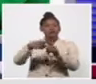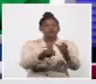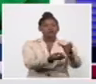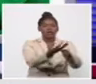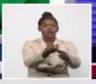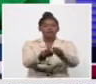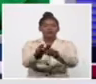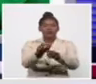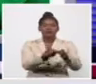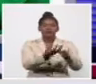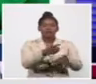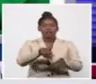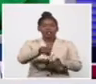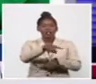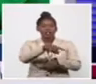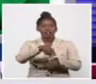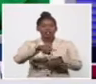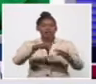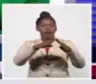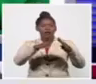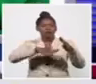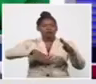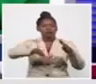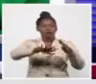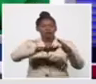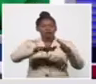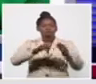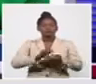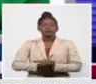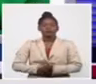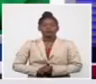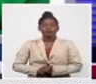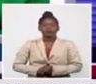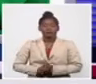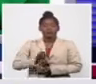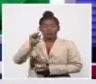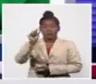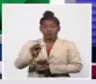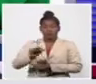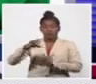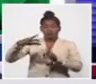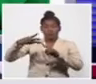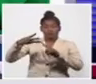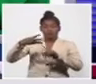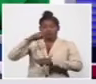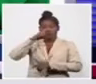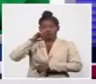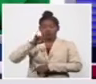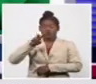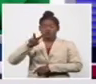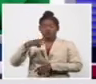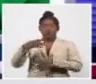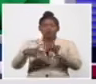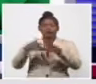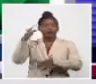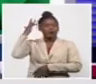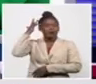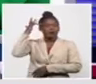con antecedentes de una demencia senil y una hiperplasia prostática